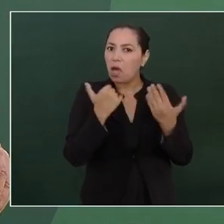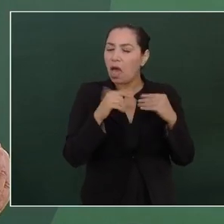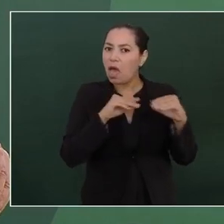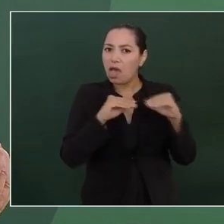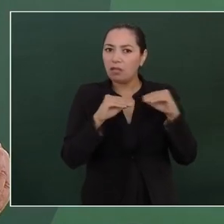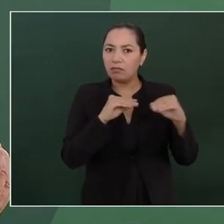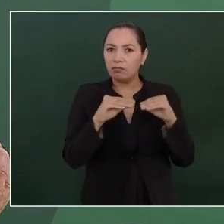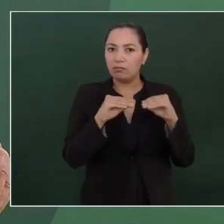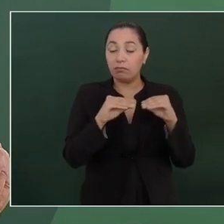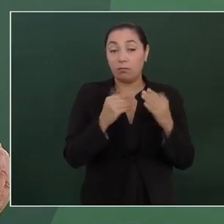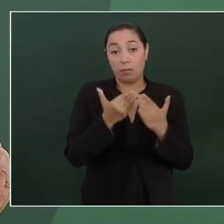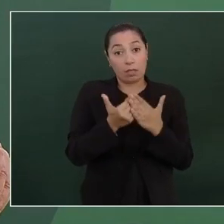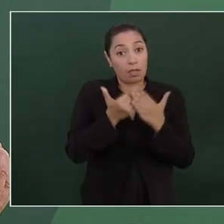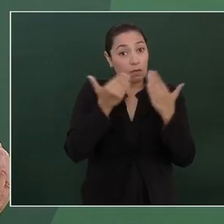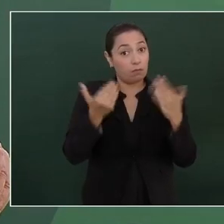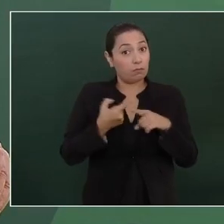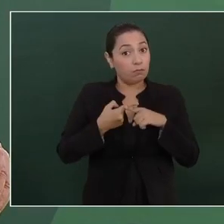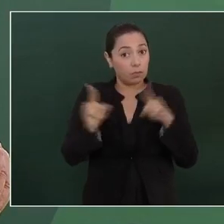Ahora no.